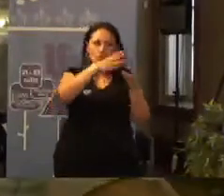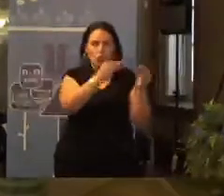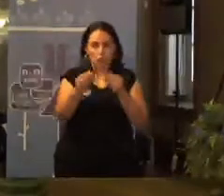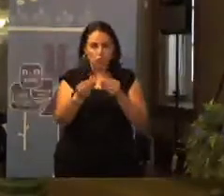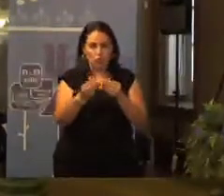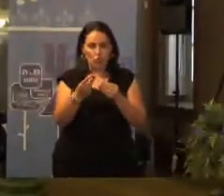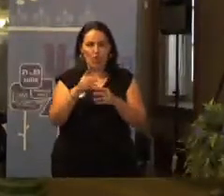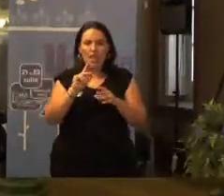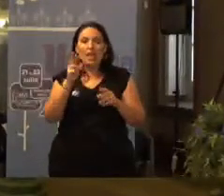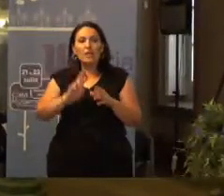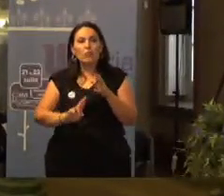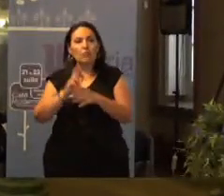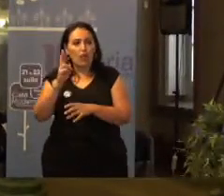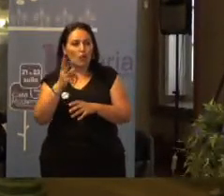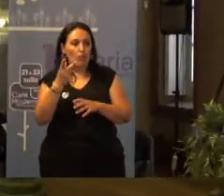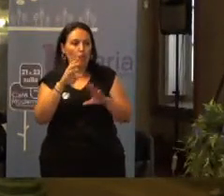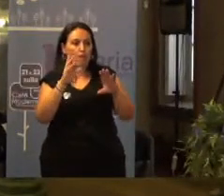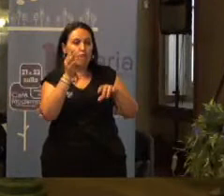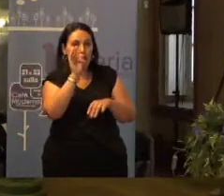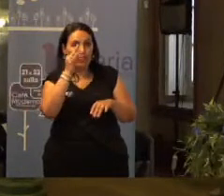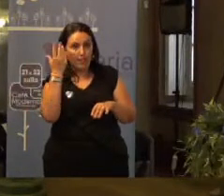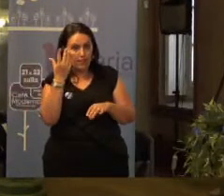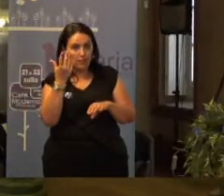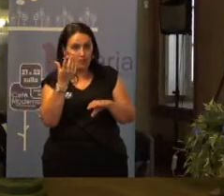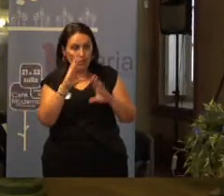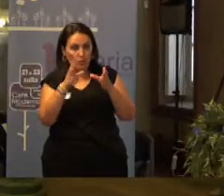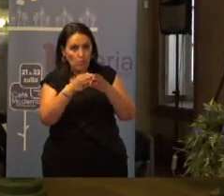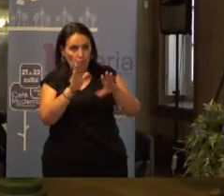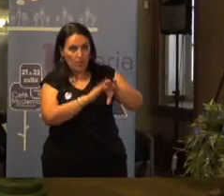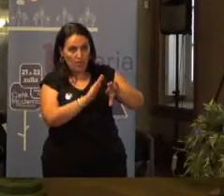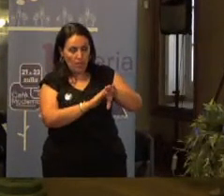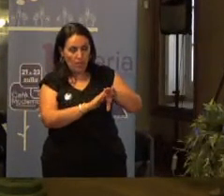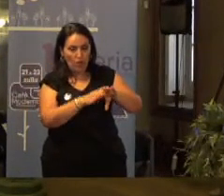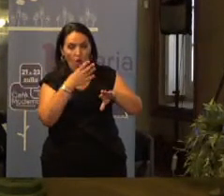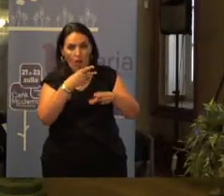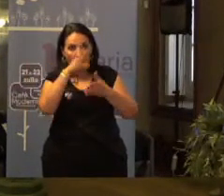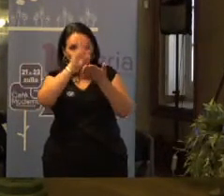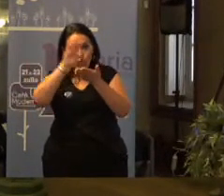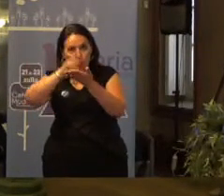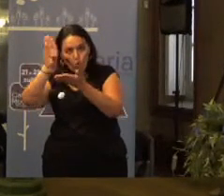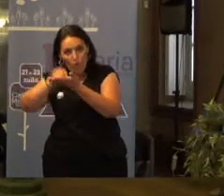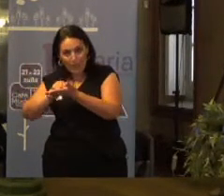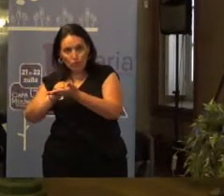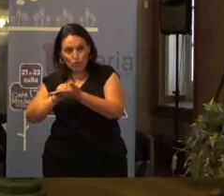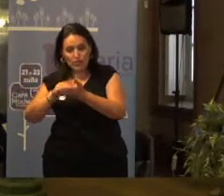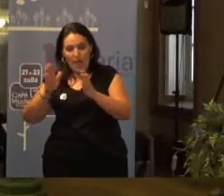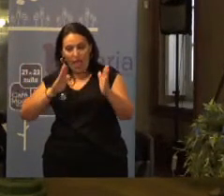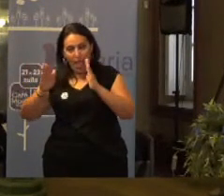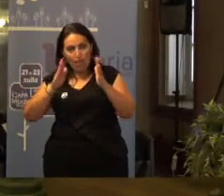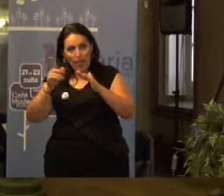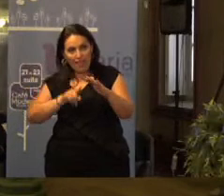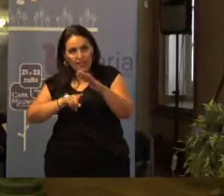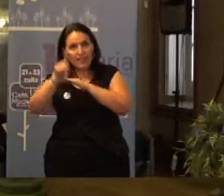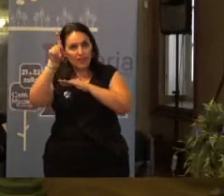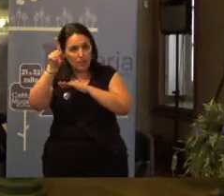de esquerda, o segmento de esquerda do bloque revolucionario francés, se collen os documentos da etapa, precisamente, dende